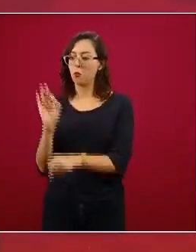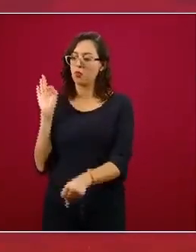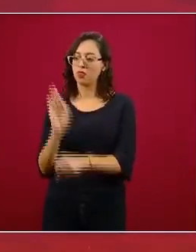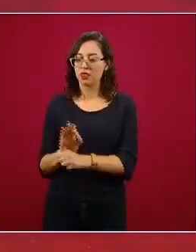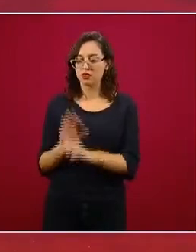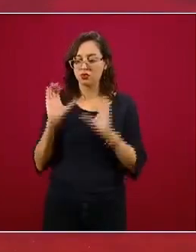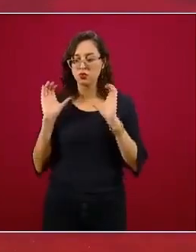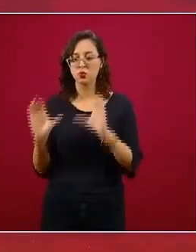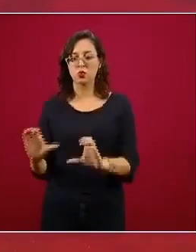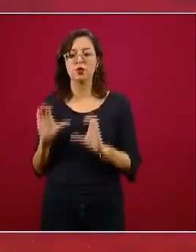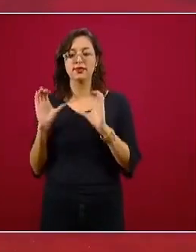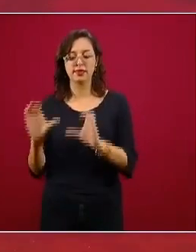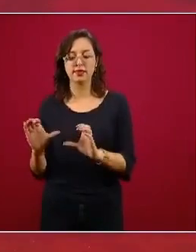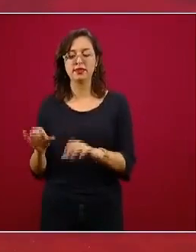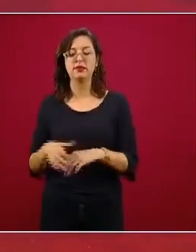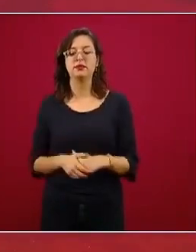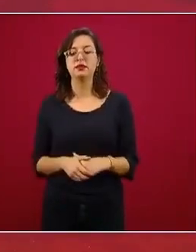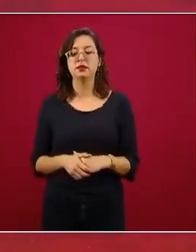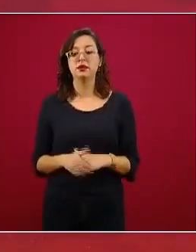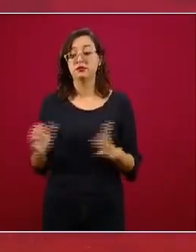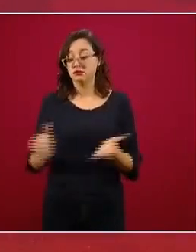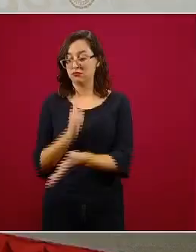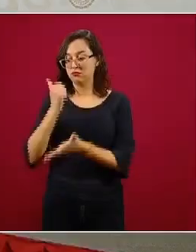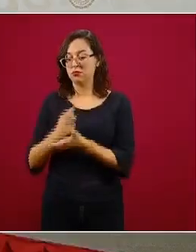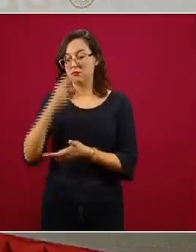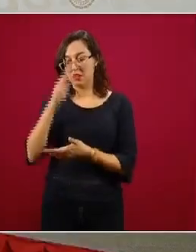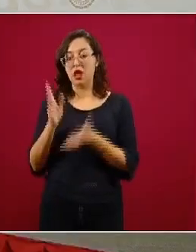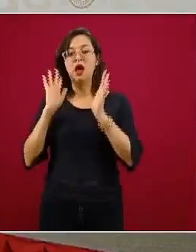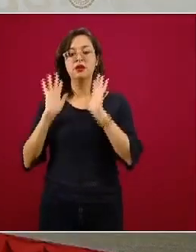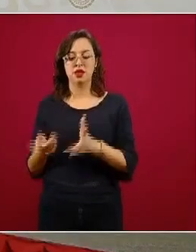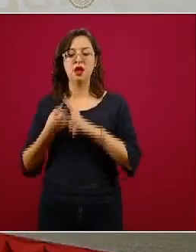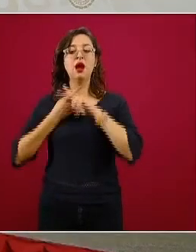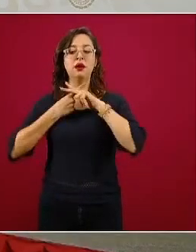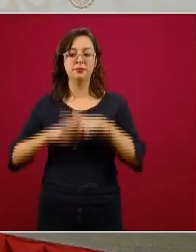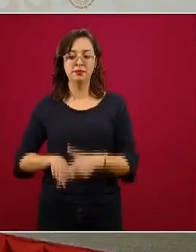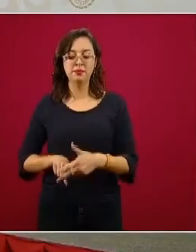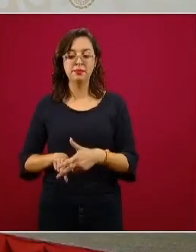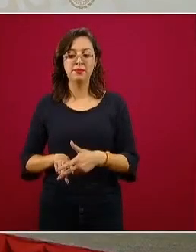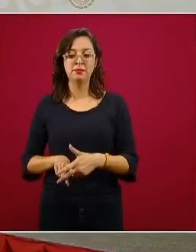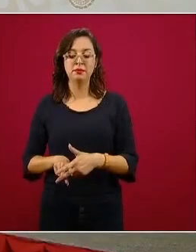resguardo. Y requiere hacer algo que la Ciudad de México ya empezó a hacer, que es exactamente eso.